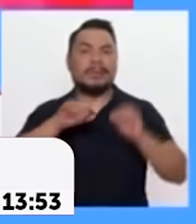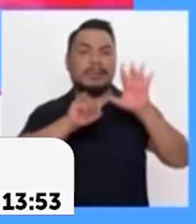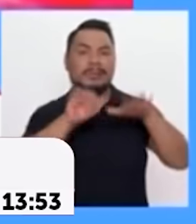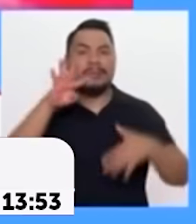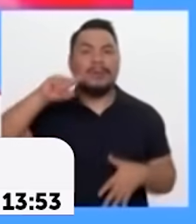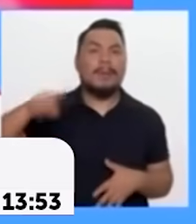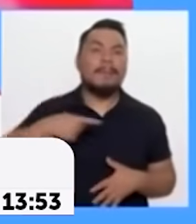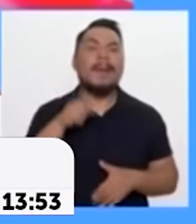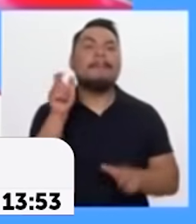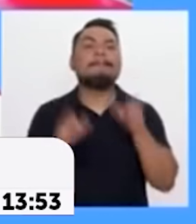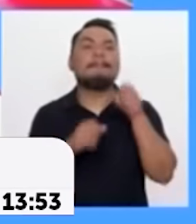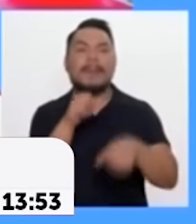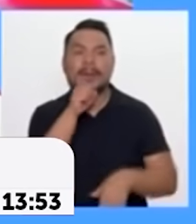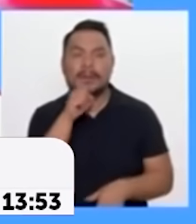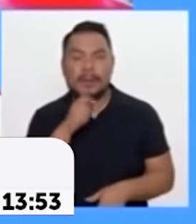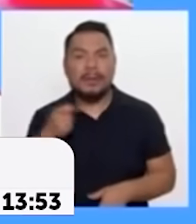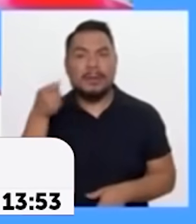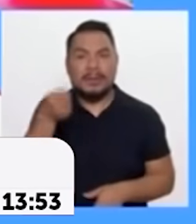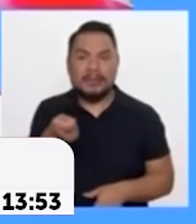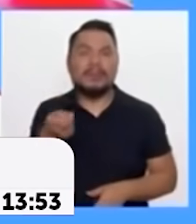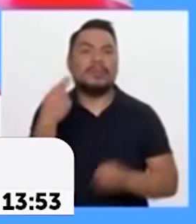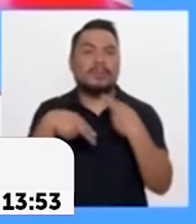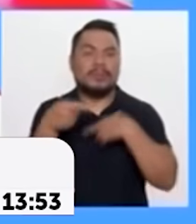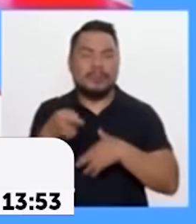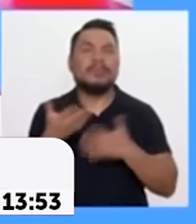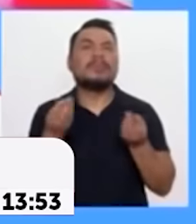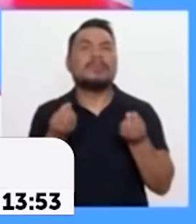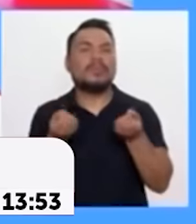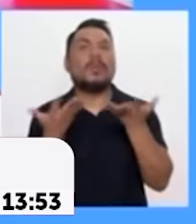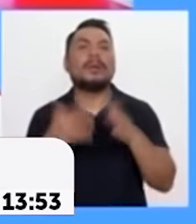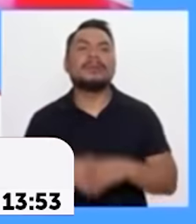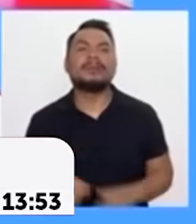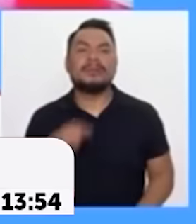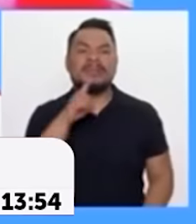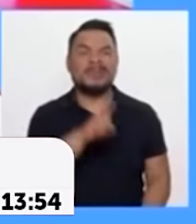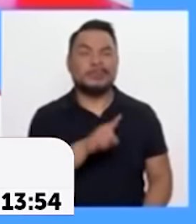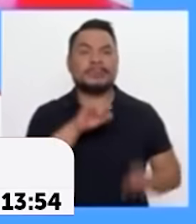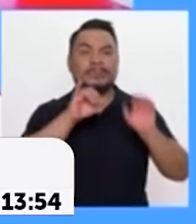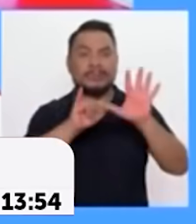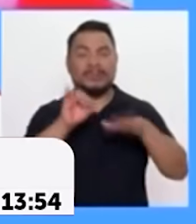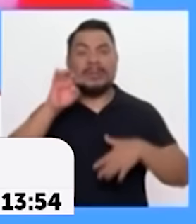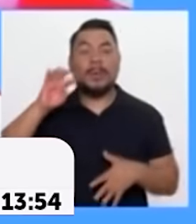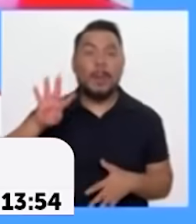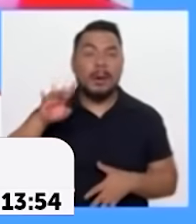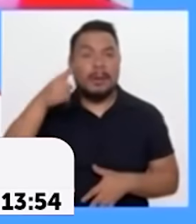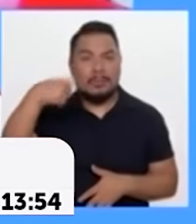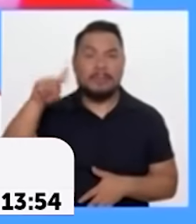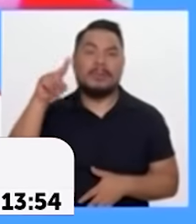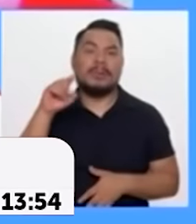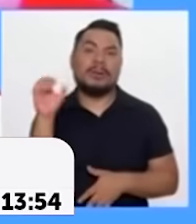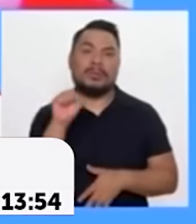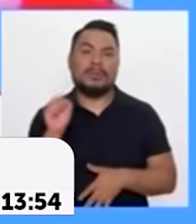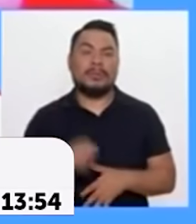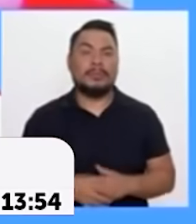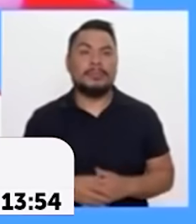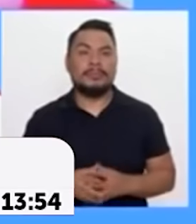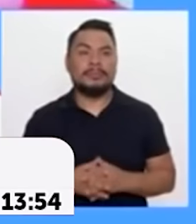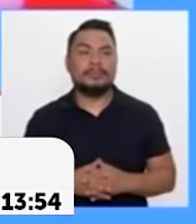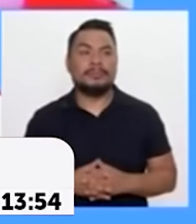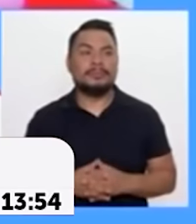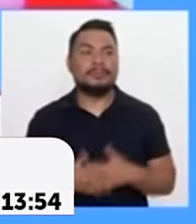lo cual hemos destinado 164 millones de soles. De esta